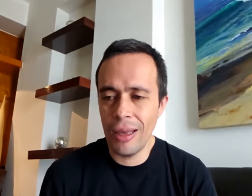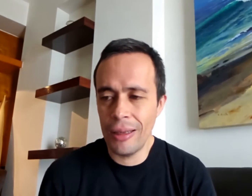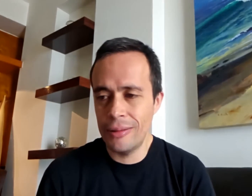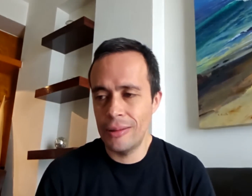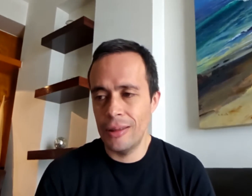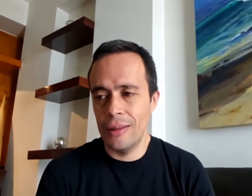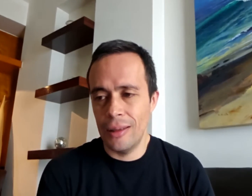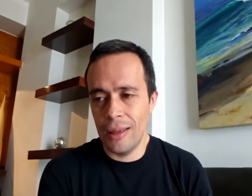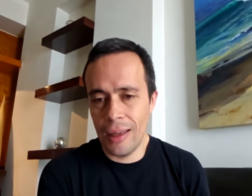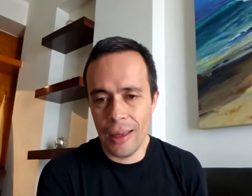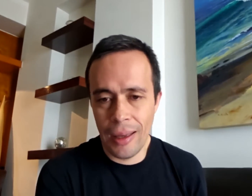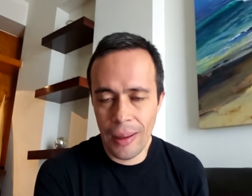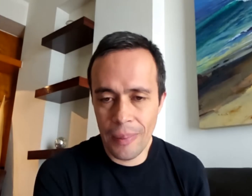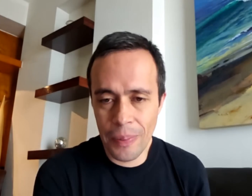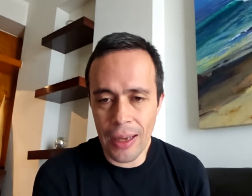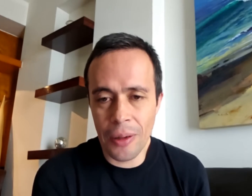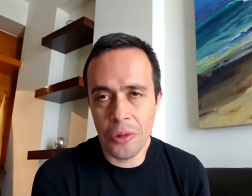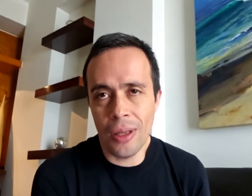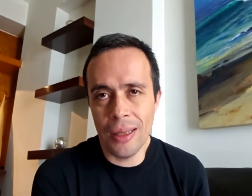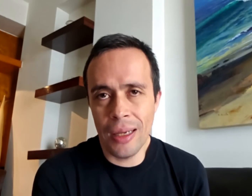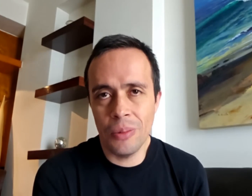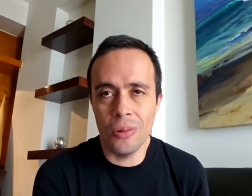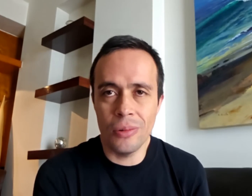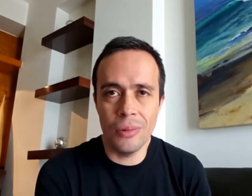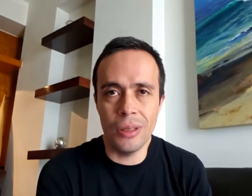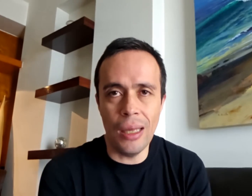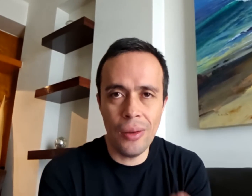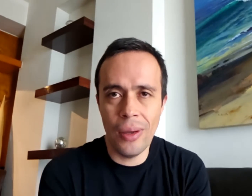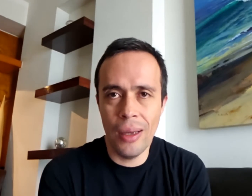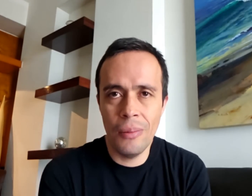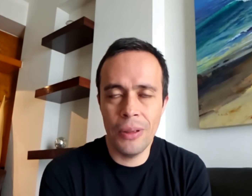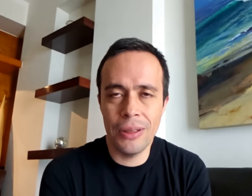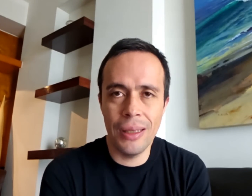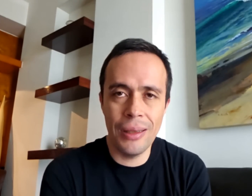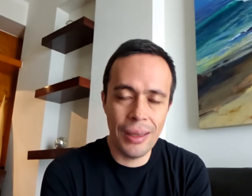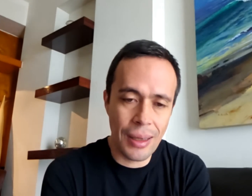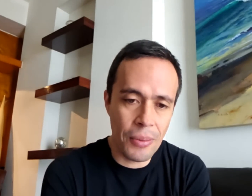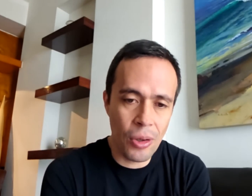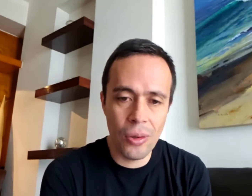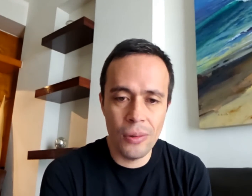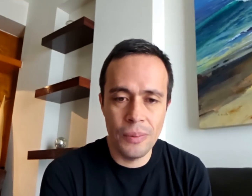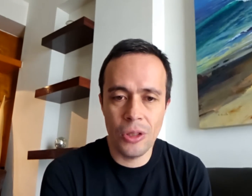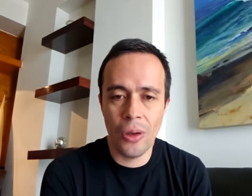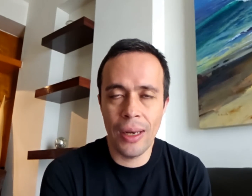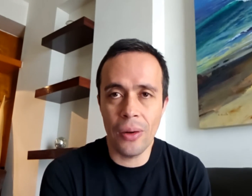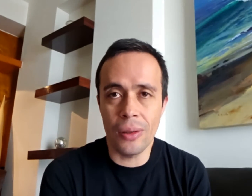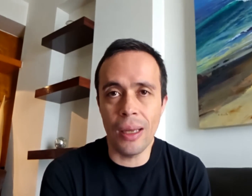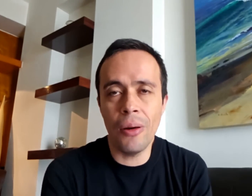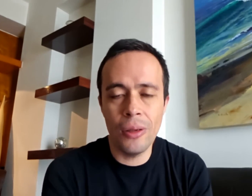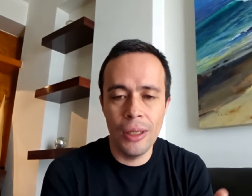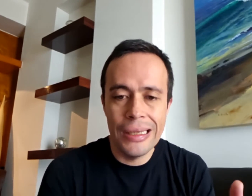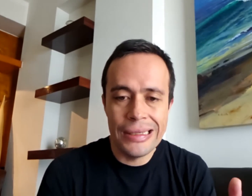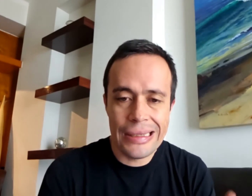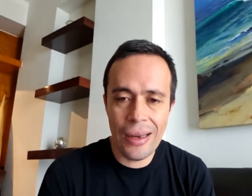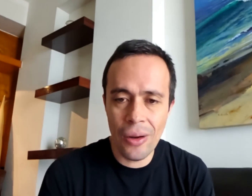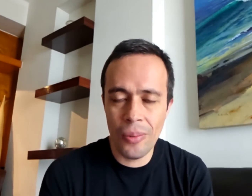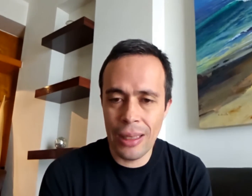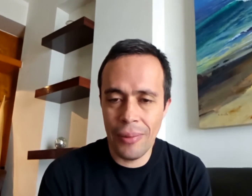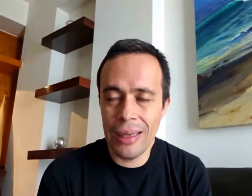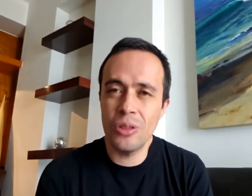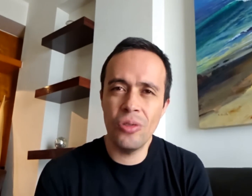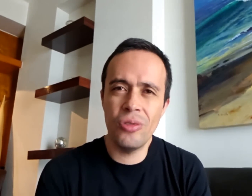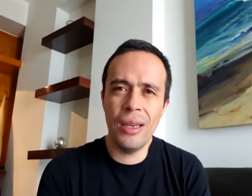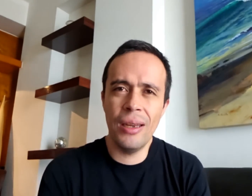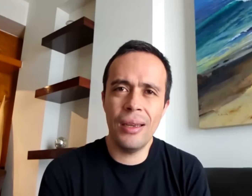Zedillo dice que hay autoritarismo, siendo él un presidente que cambió toda la corte. Y luego, Ciro